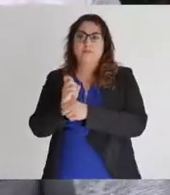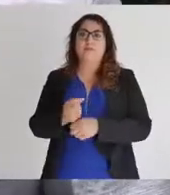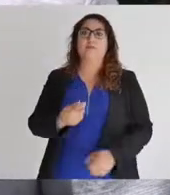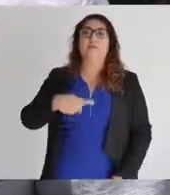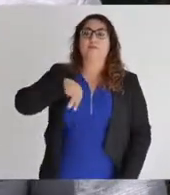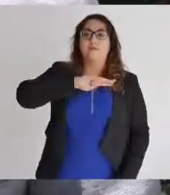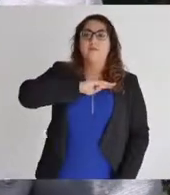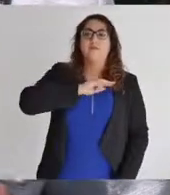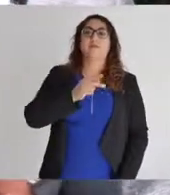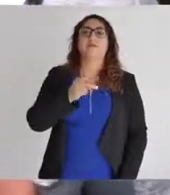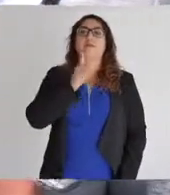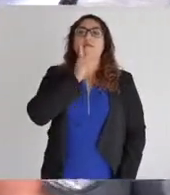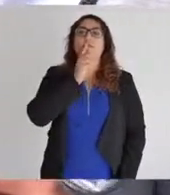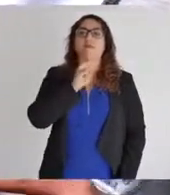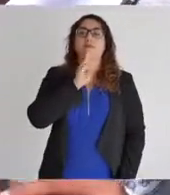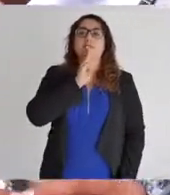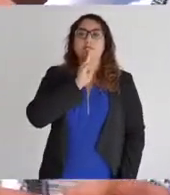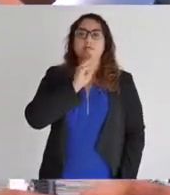Primero, que